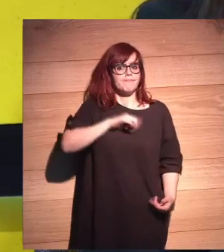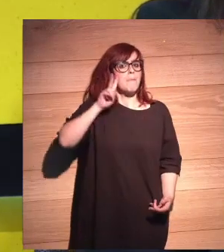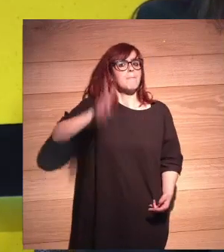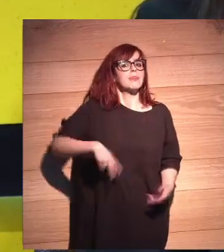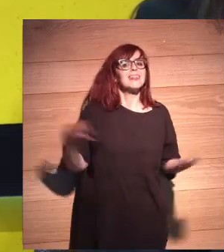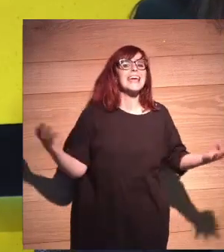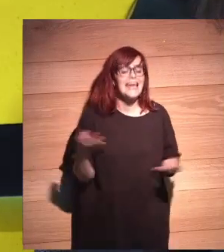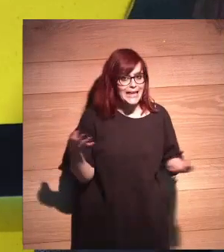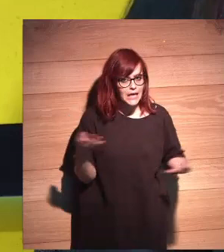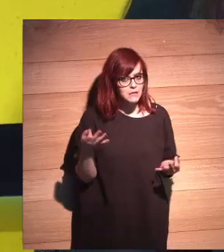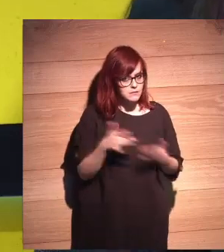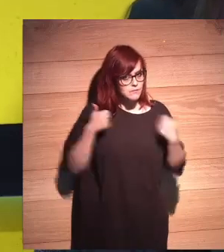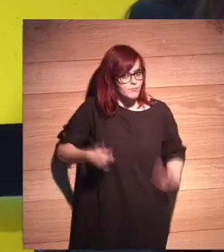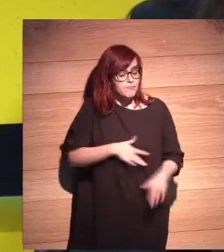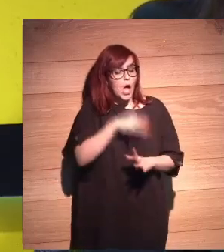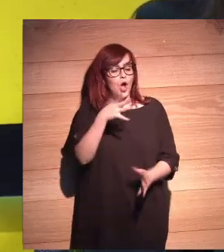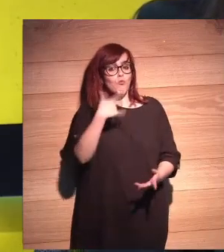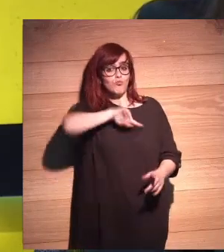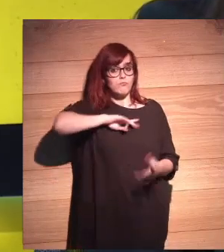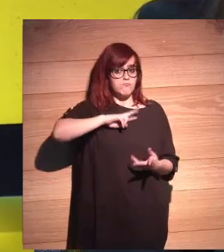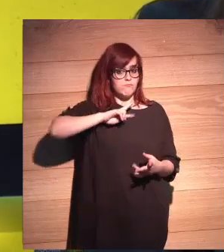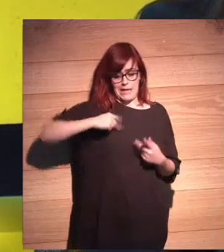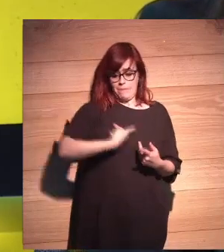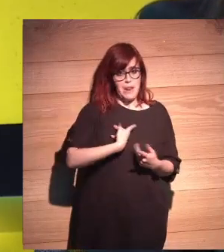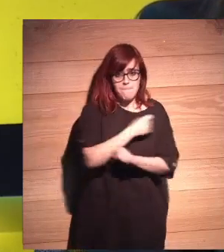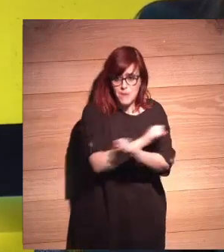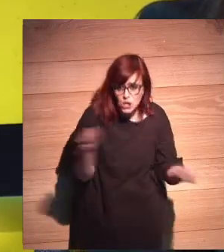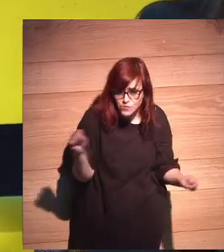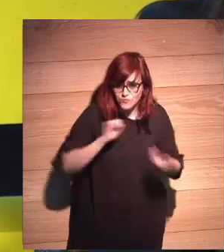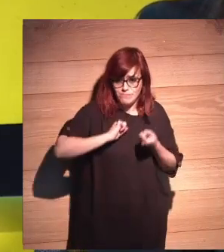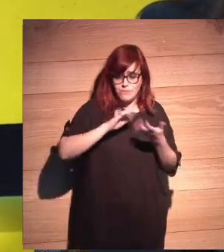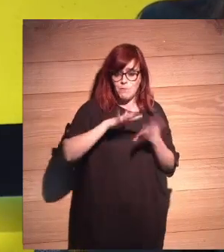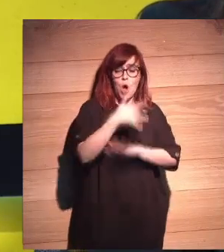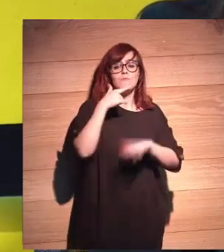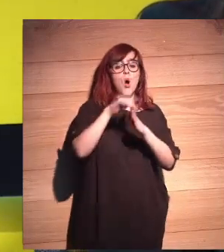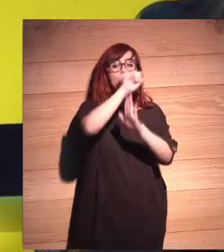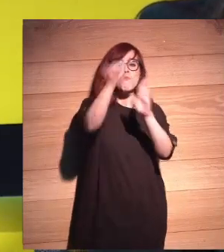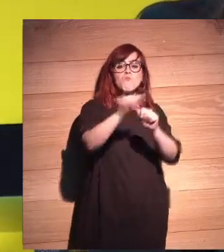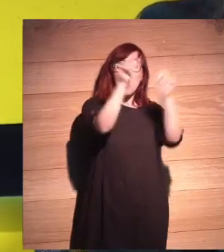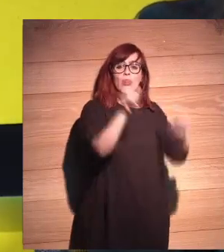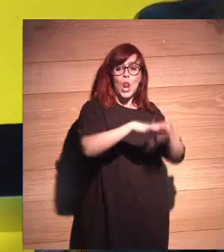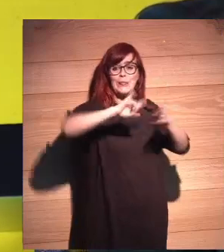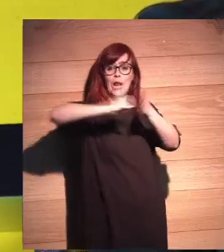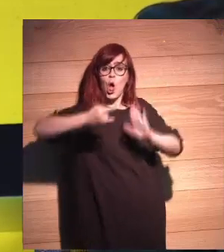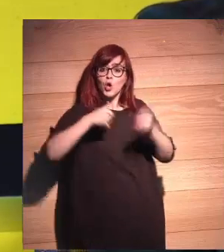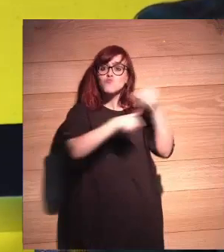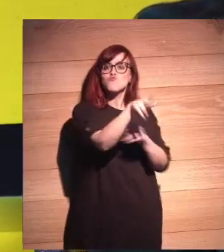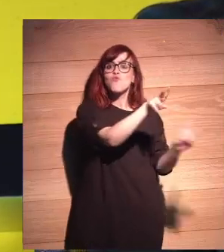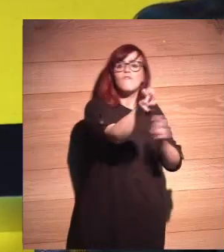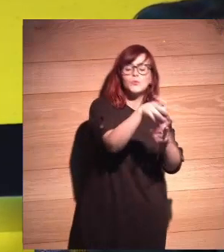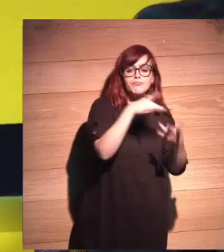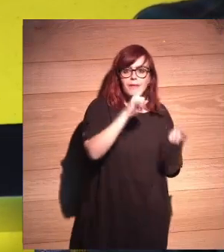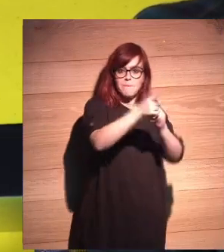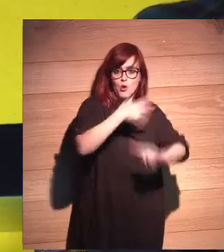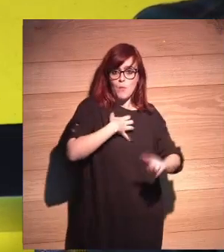ser, qué es lo que no podremos cambiar en ese nuevo paradigma tecnocrático, tecnológico, ¿no?, para